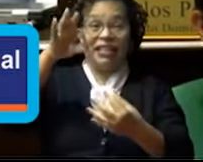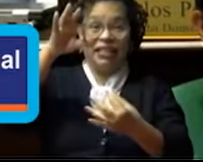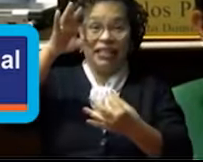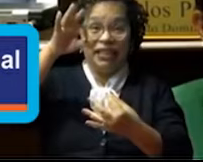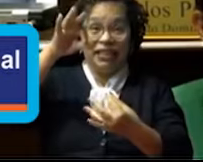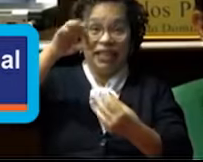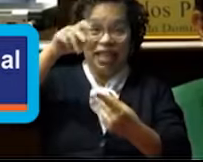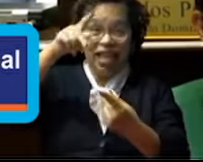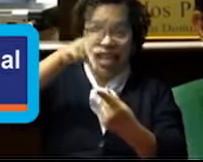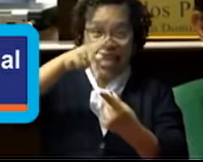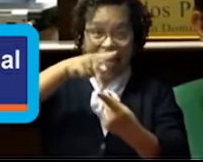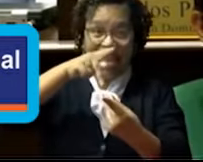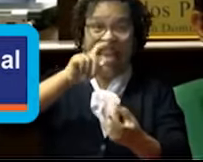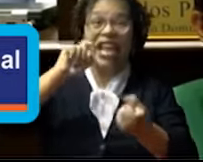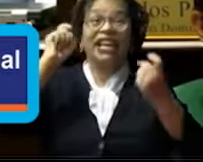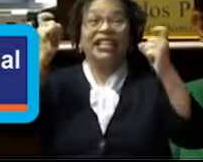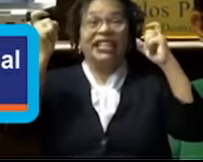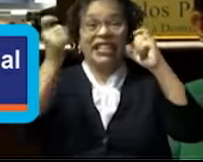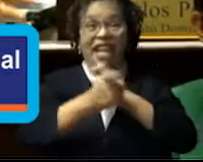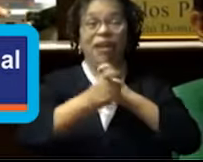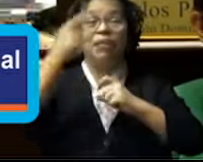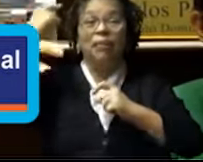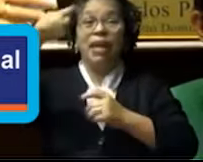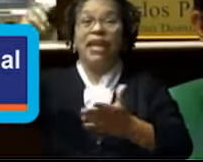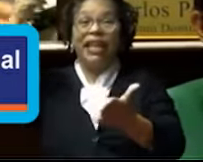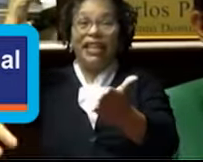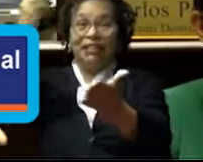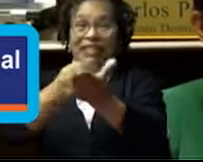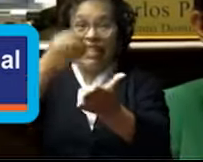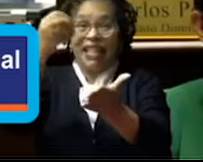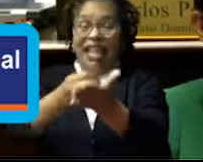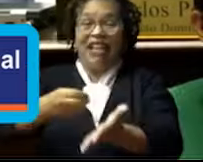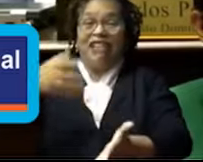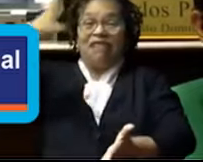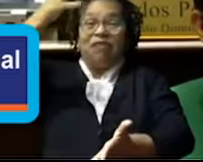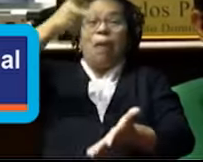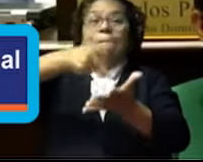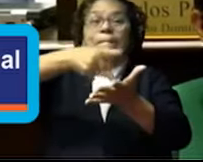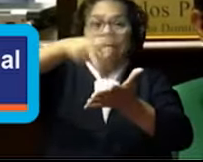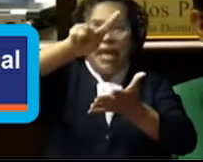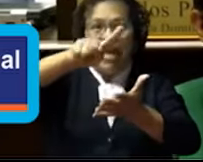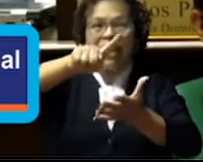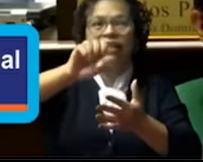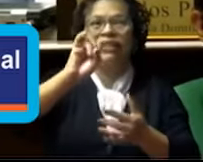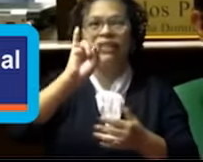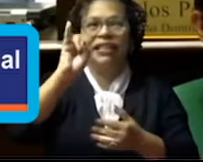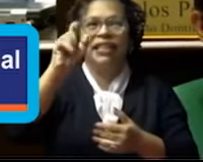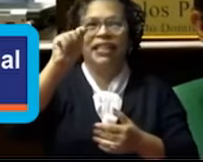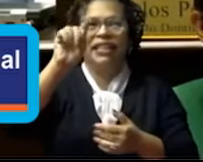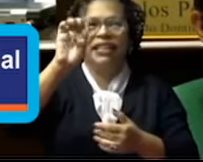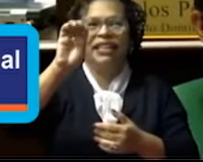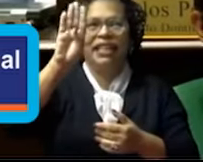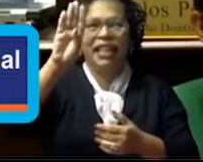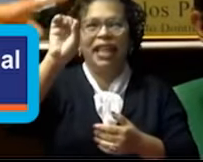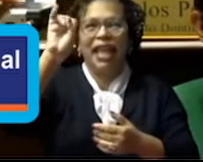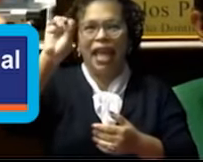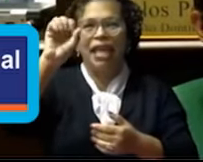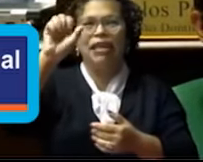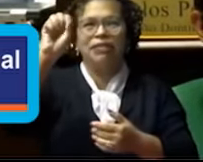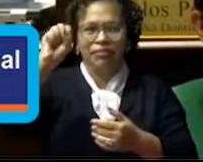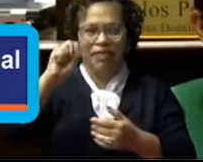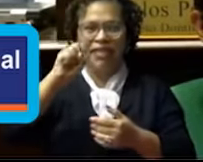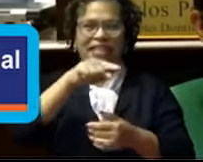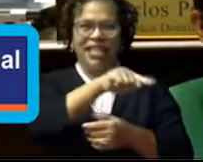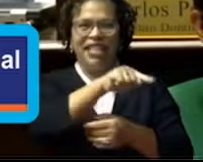pobres tengan un respiro de este salario pírrico que ganan y que apenas les permite sobrevivir. No es